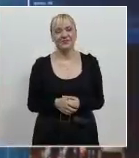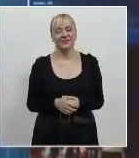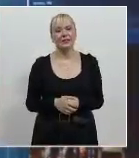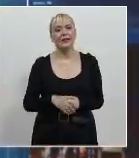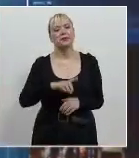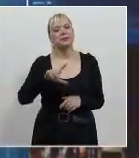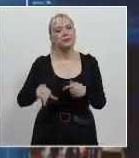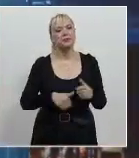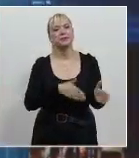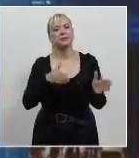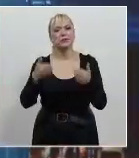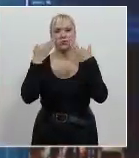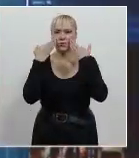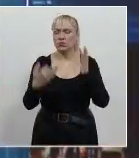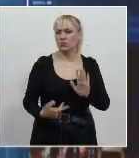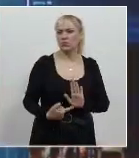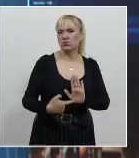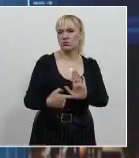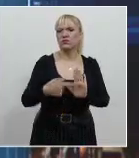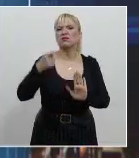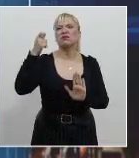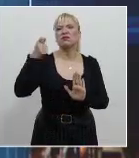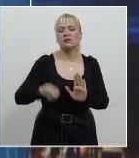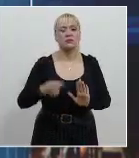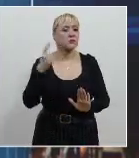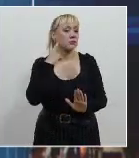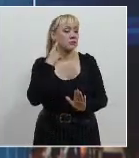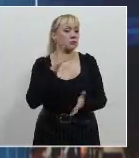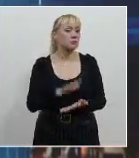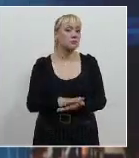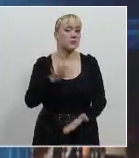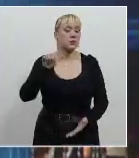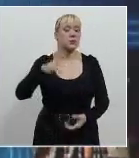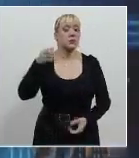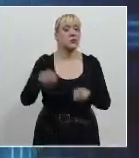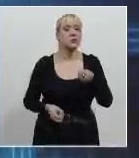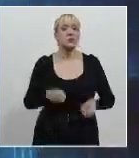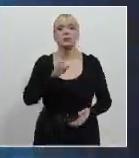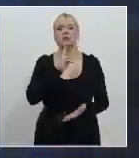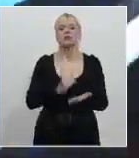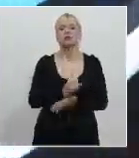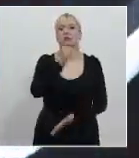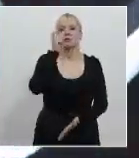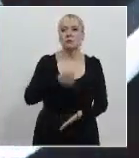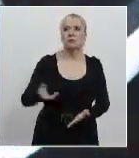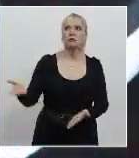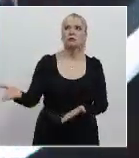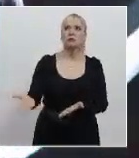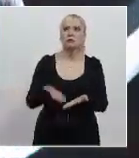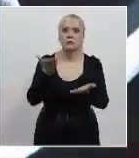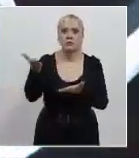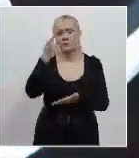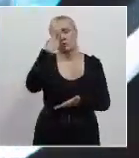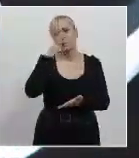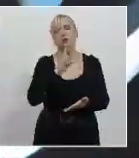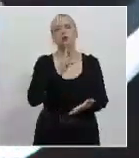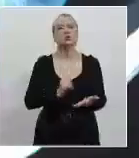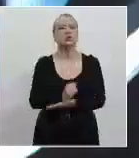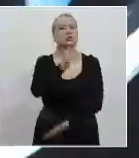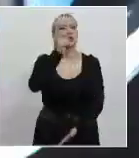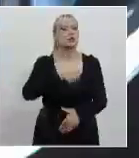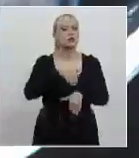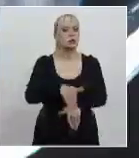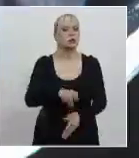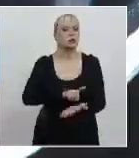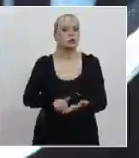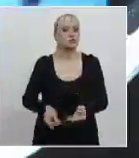En materia de transparencia, uno de los temas más solicitados a la Corte son las sentencias que permitieron establecer jurisprudencia en materia